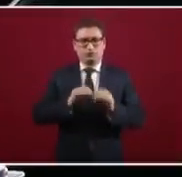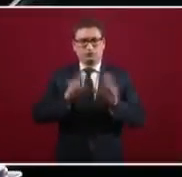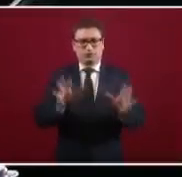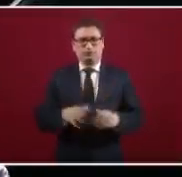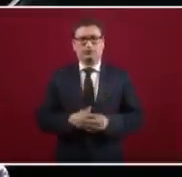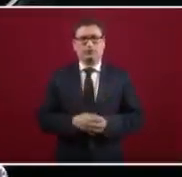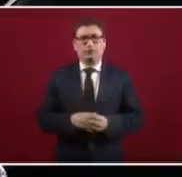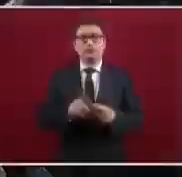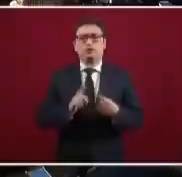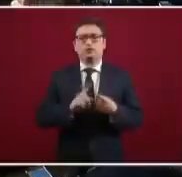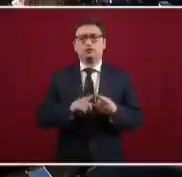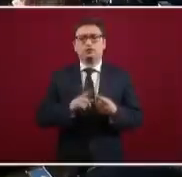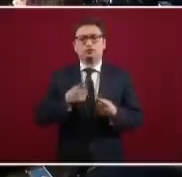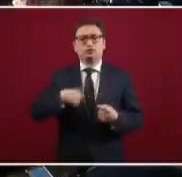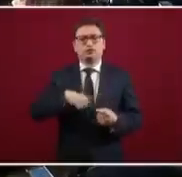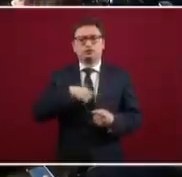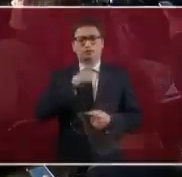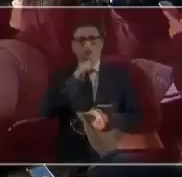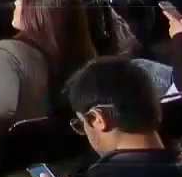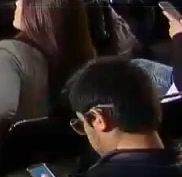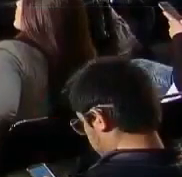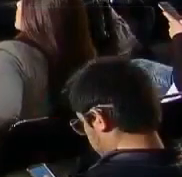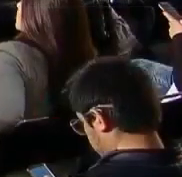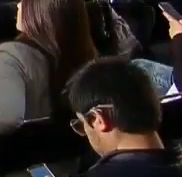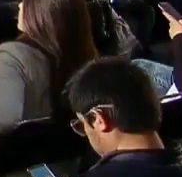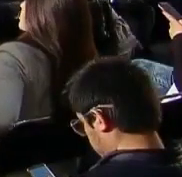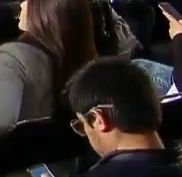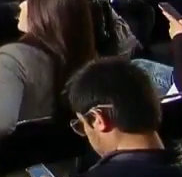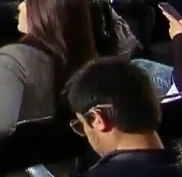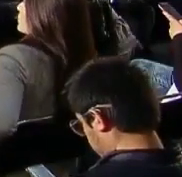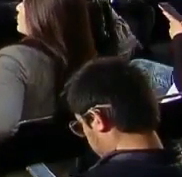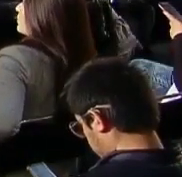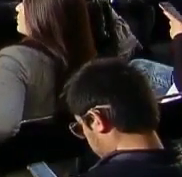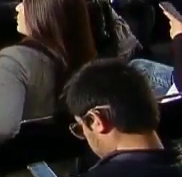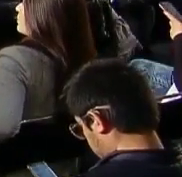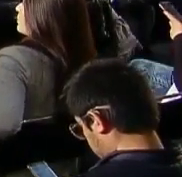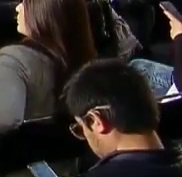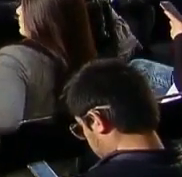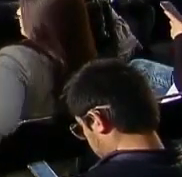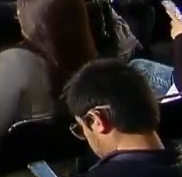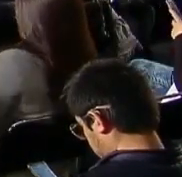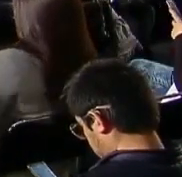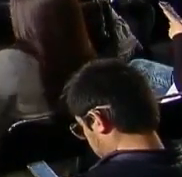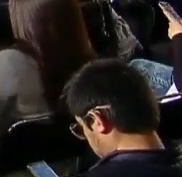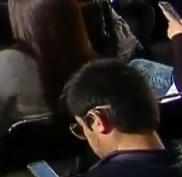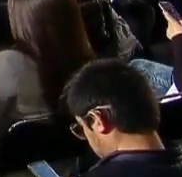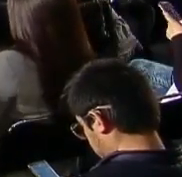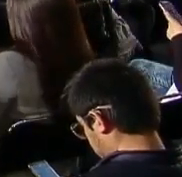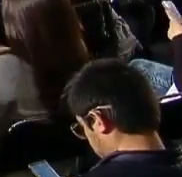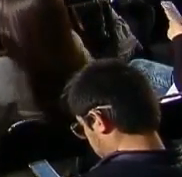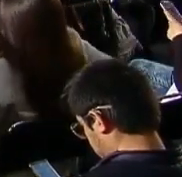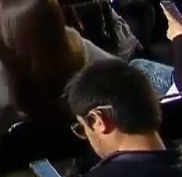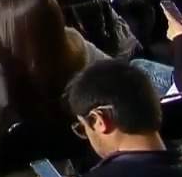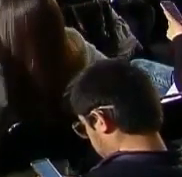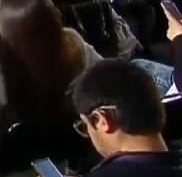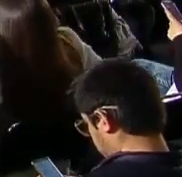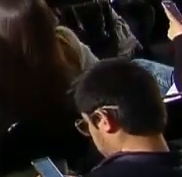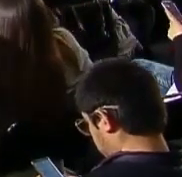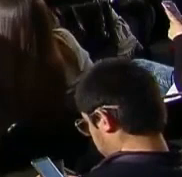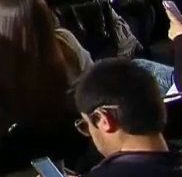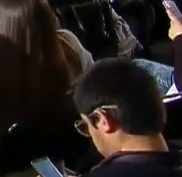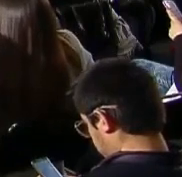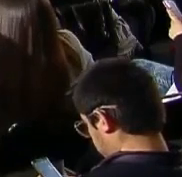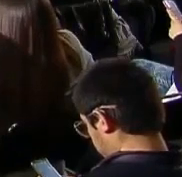no se ha quedado claro a menos a mí el asunto de cómo se filtra la información para que el cartel pudiera